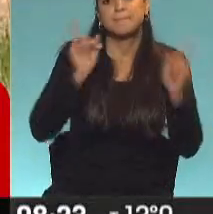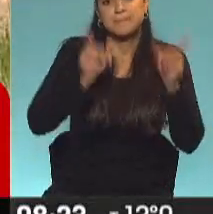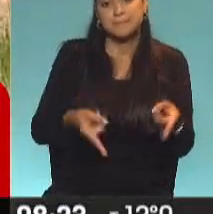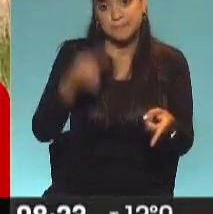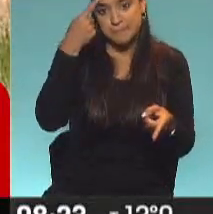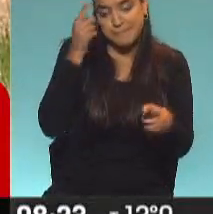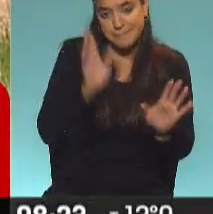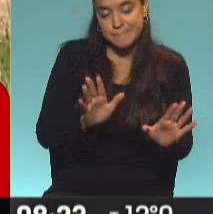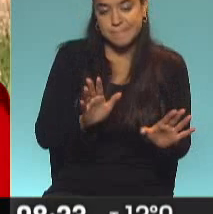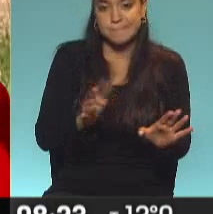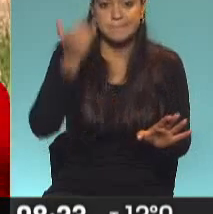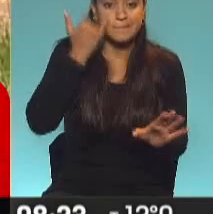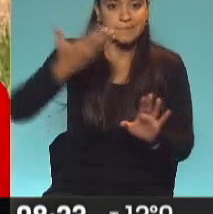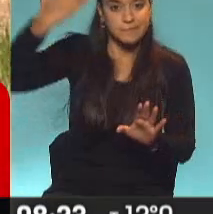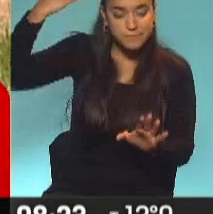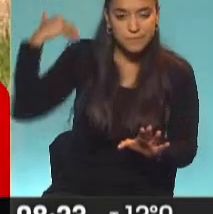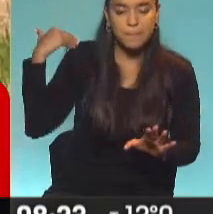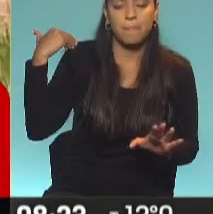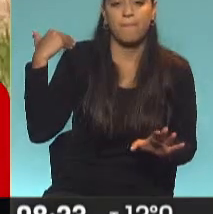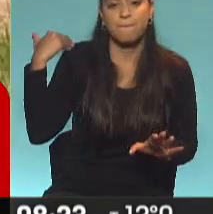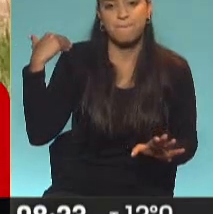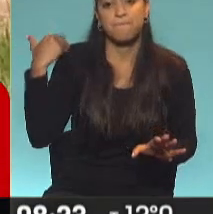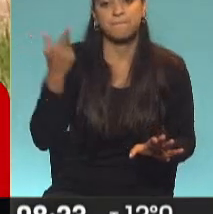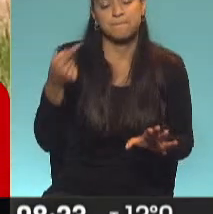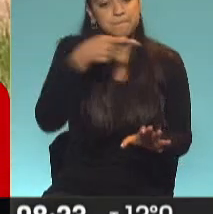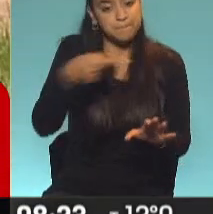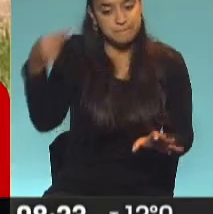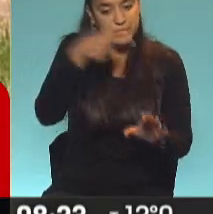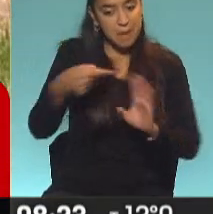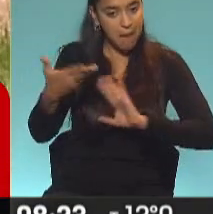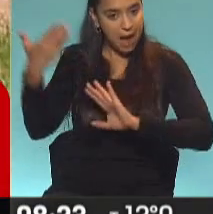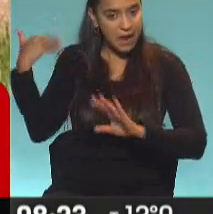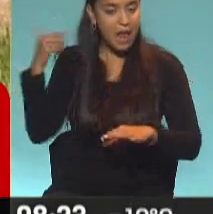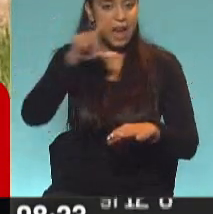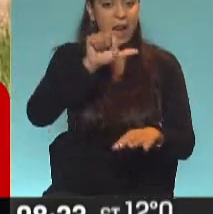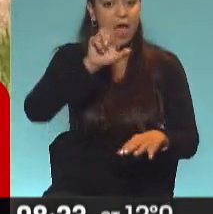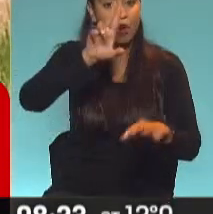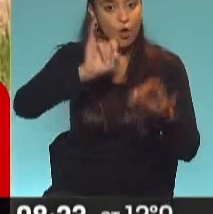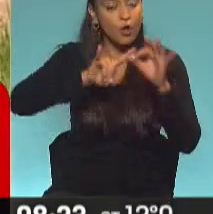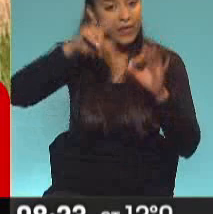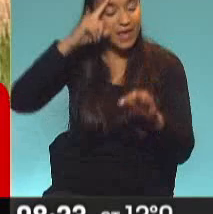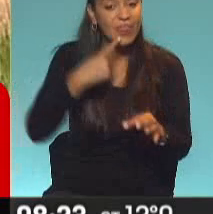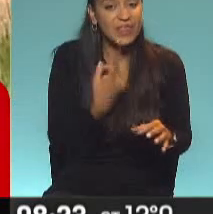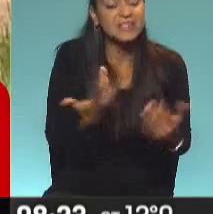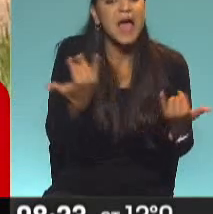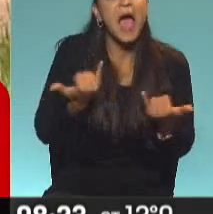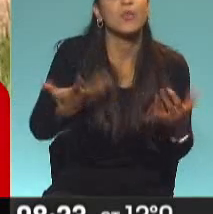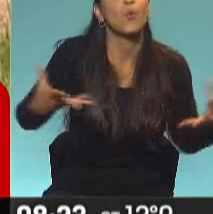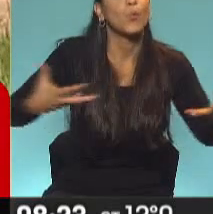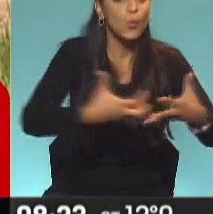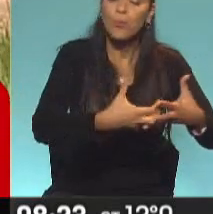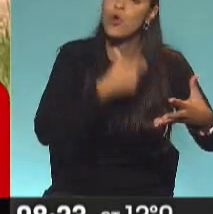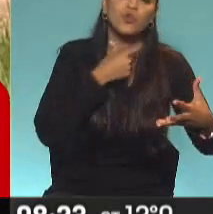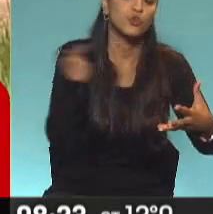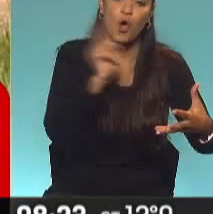cuenta que ya desde hace, diría, un par de semanas, Larroque viene diciendo que había un grupo que no